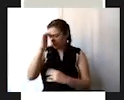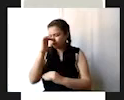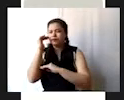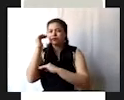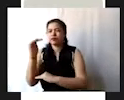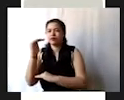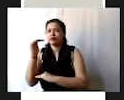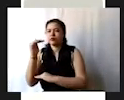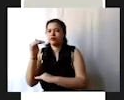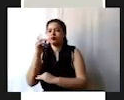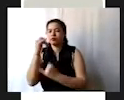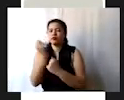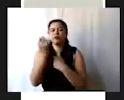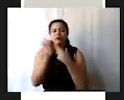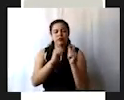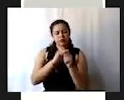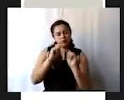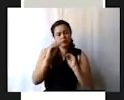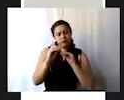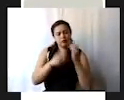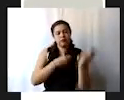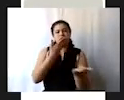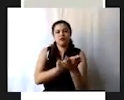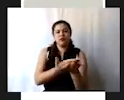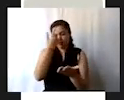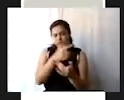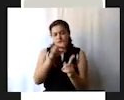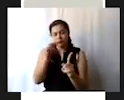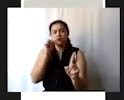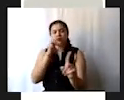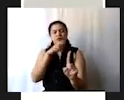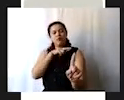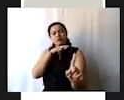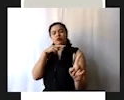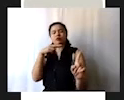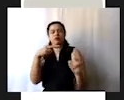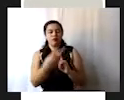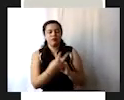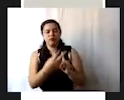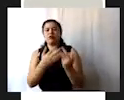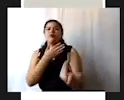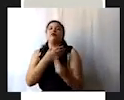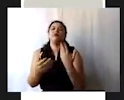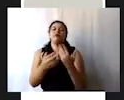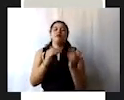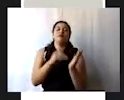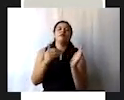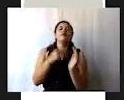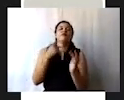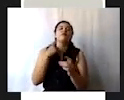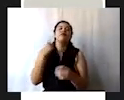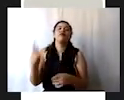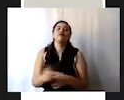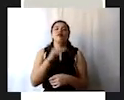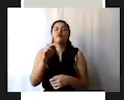formular propuestas para mejorar los enfoques, las estrategias políticas y programas.